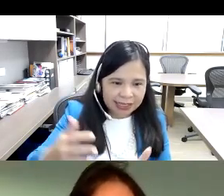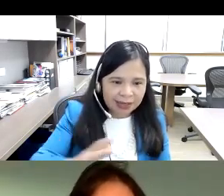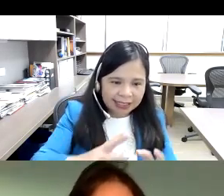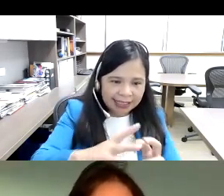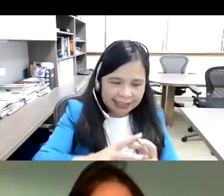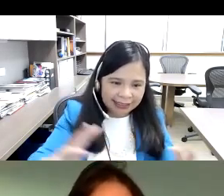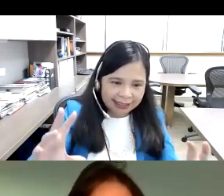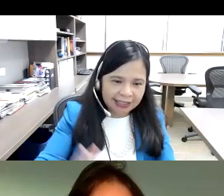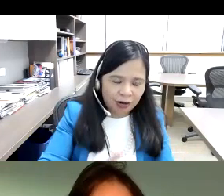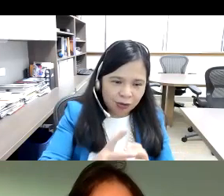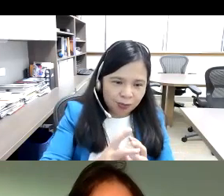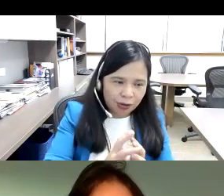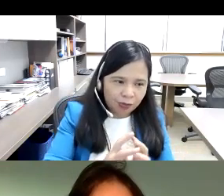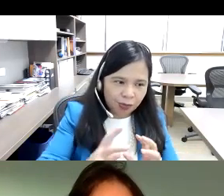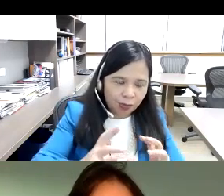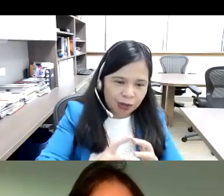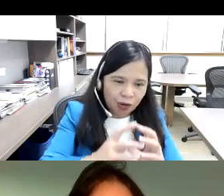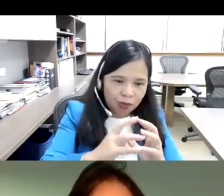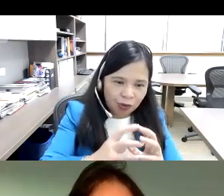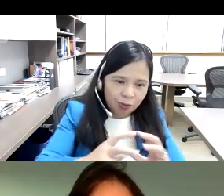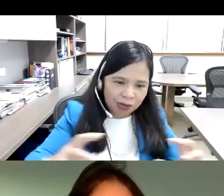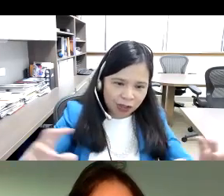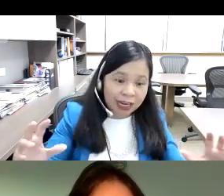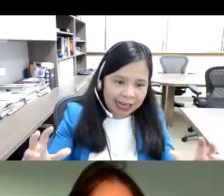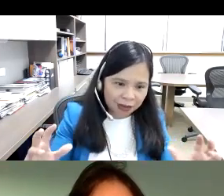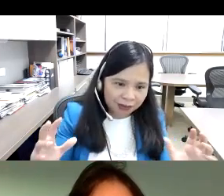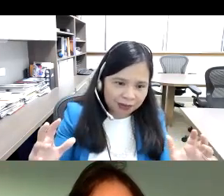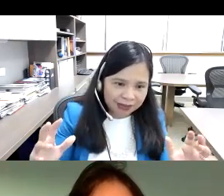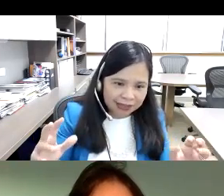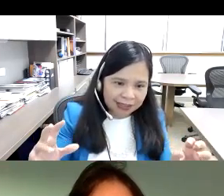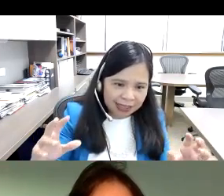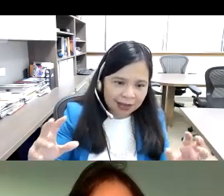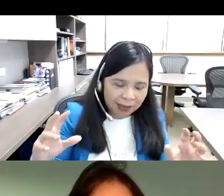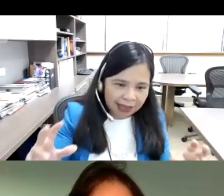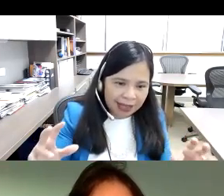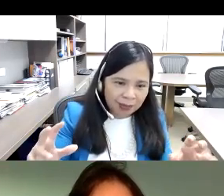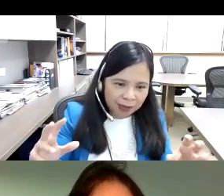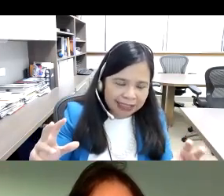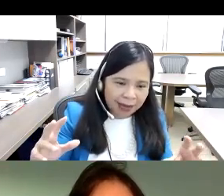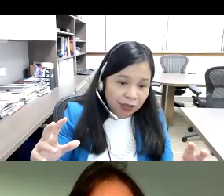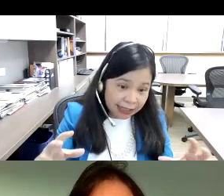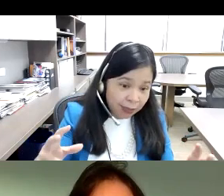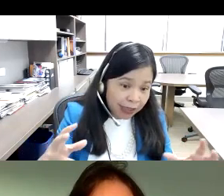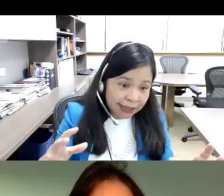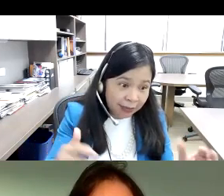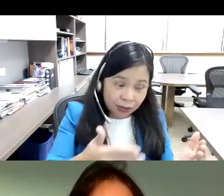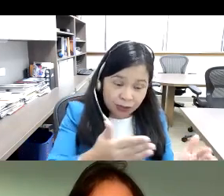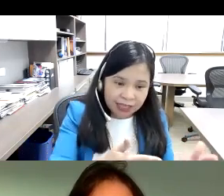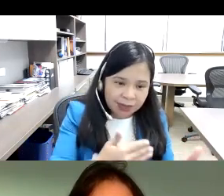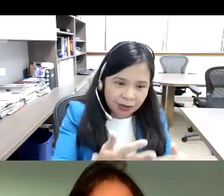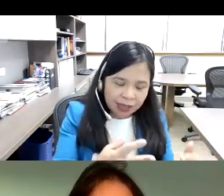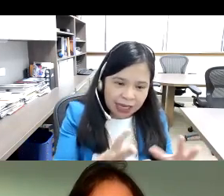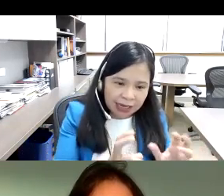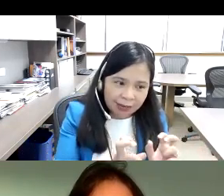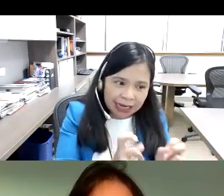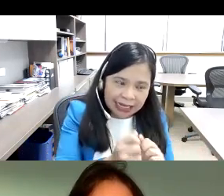eso precisamente que quizás lo hemos promovido como un compromiso en el año, Cecilia, ¿verdad? Porque sabemos que sí, puede ser. Y si